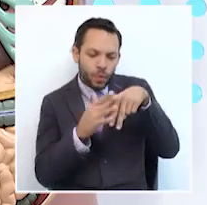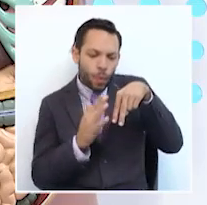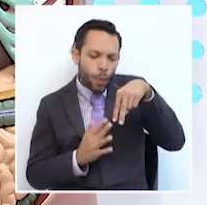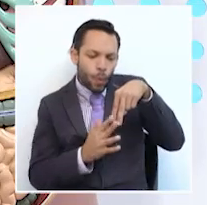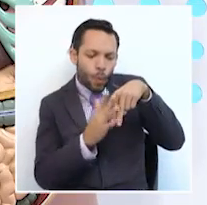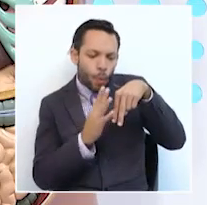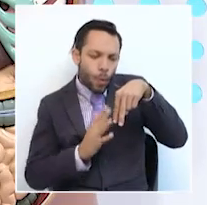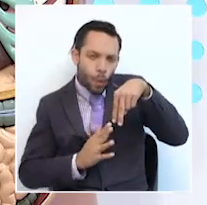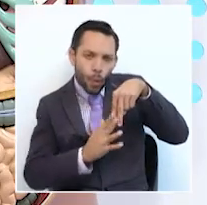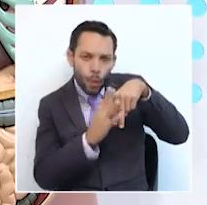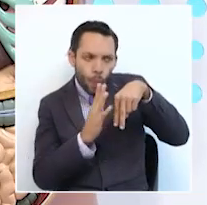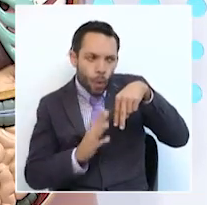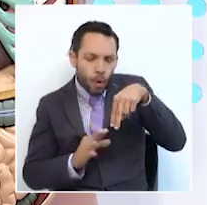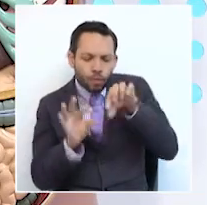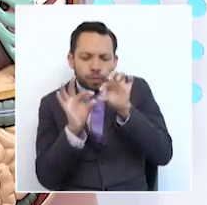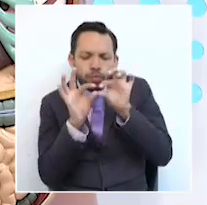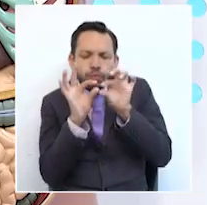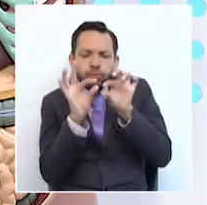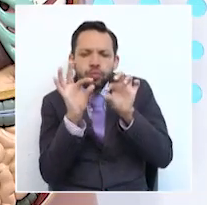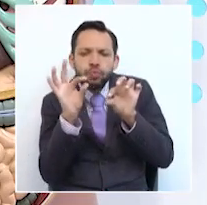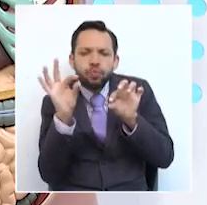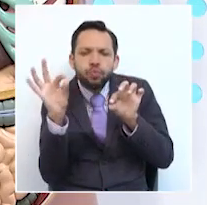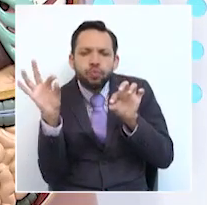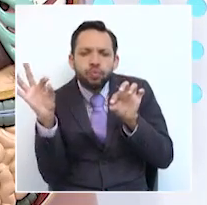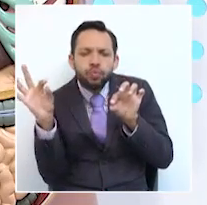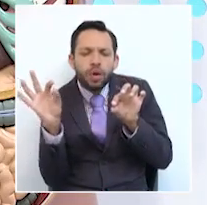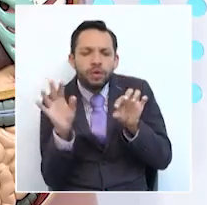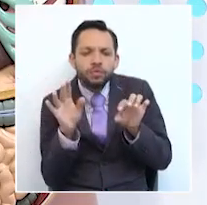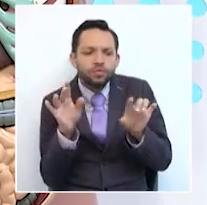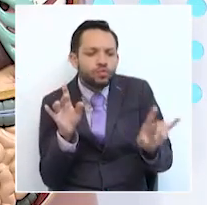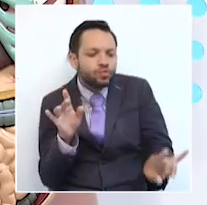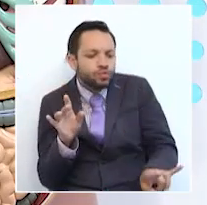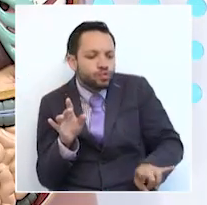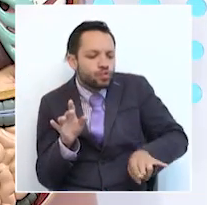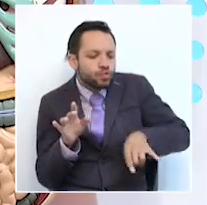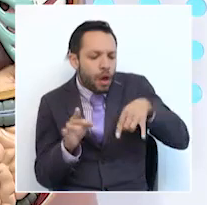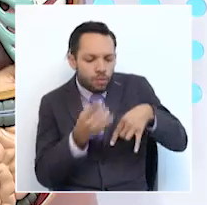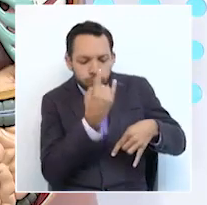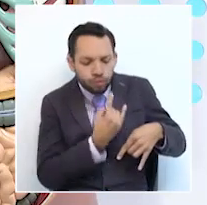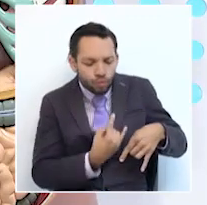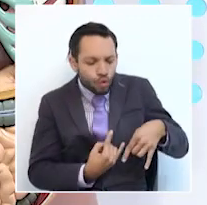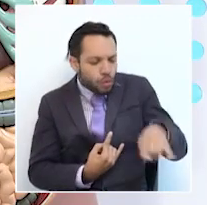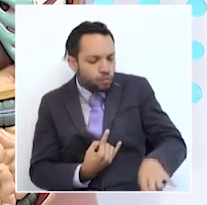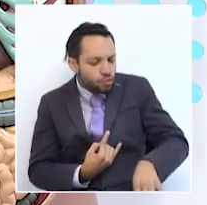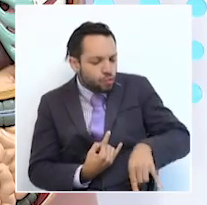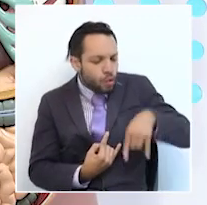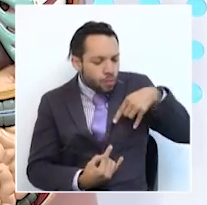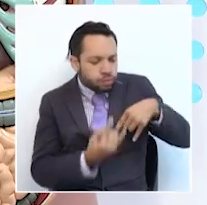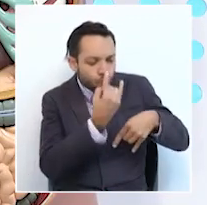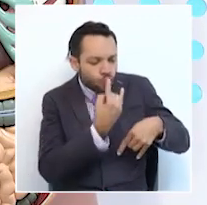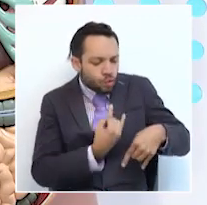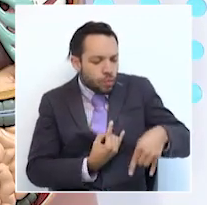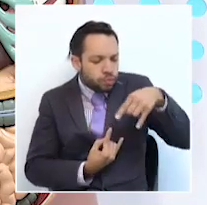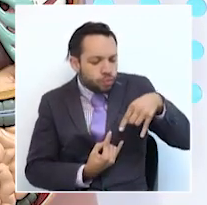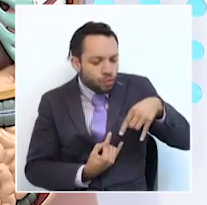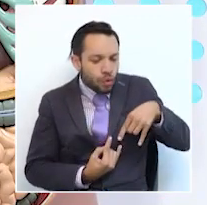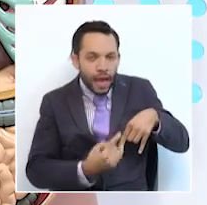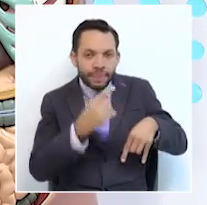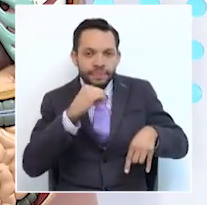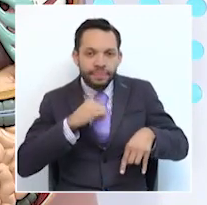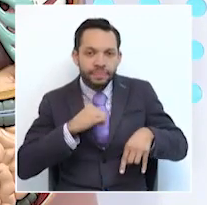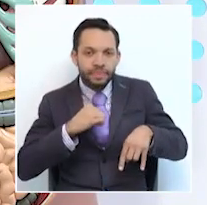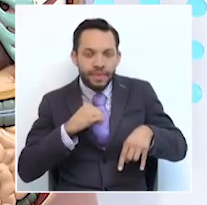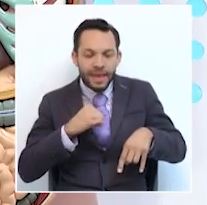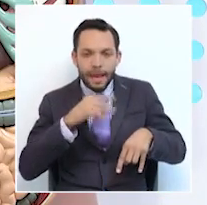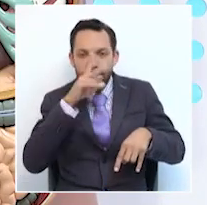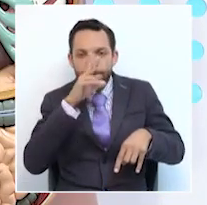puertas esas políticas sube la sangre y se cierran para que la sangre no se devuelva pero resulta que